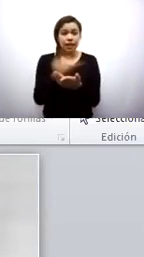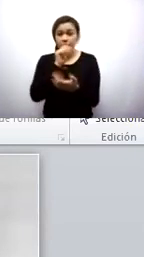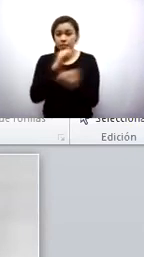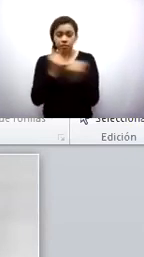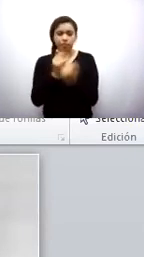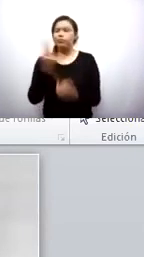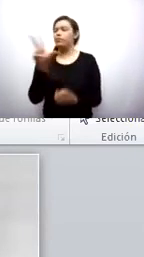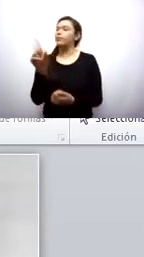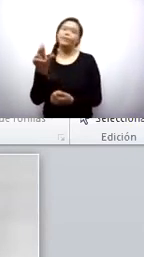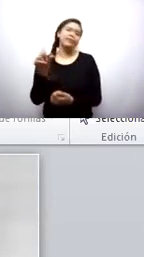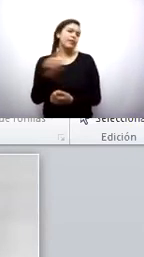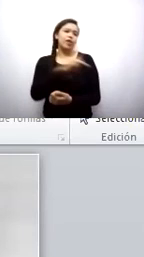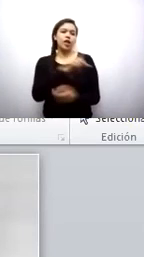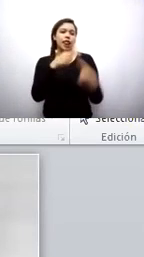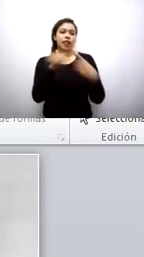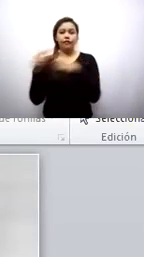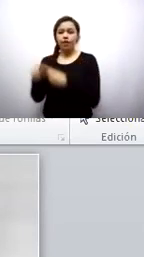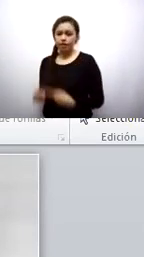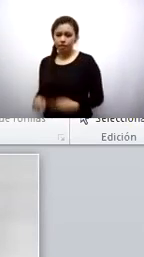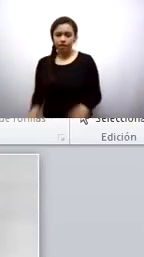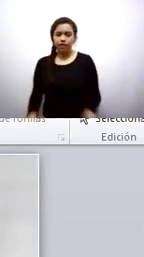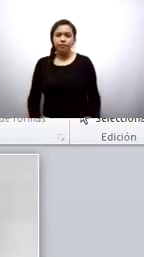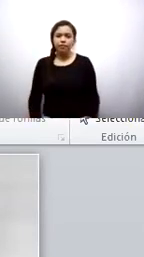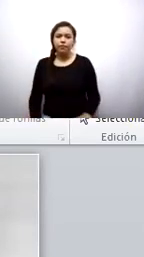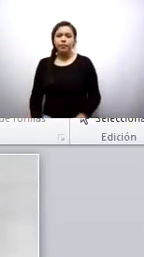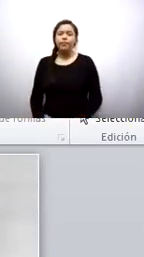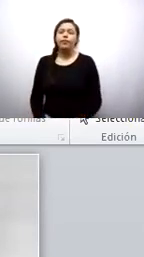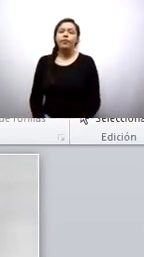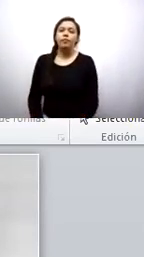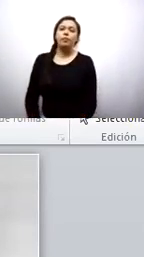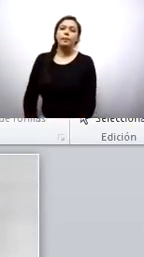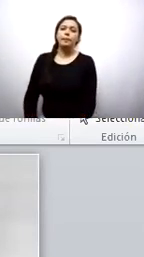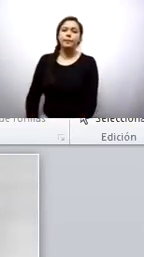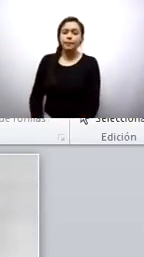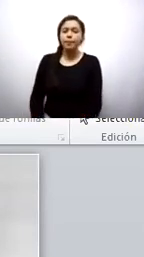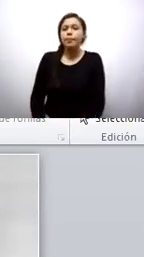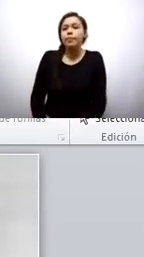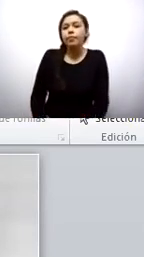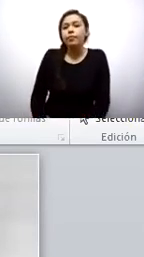compañeros. Y finalmente queda como punto,